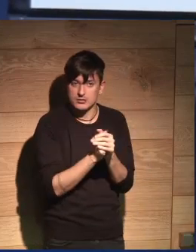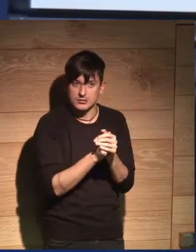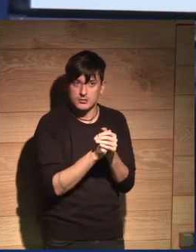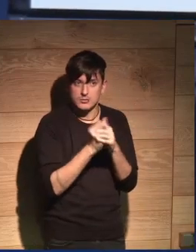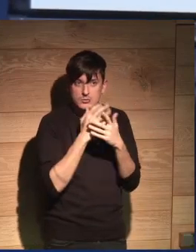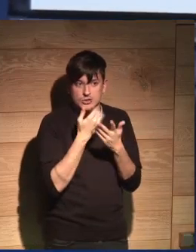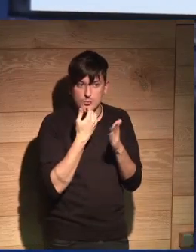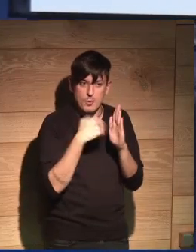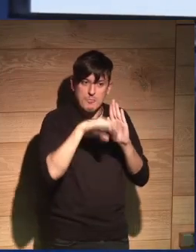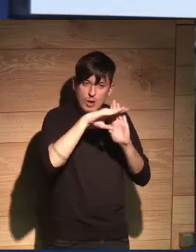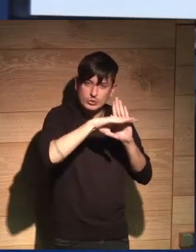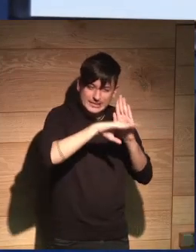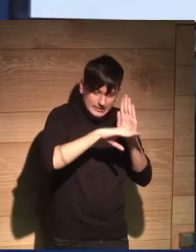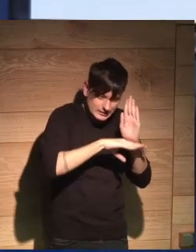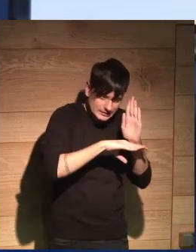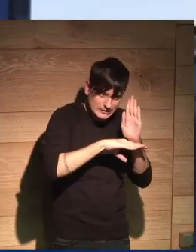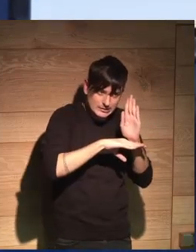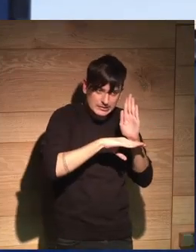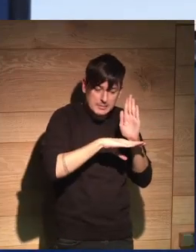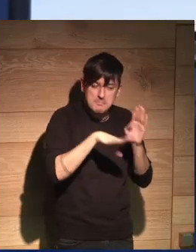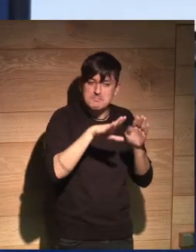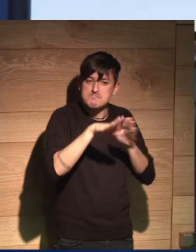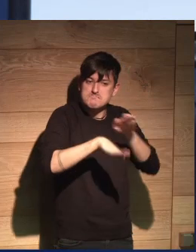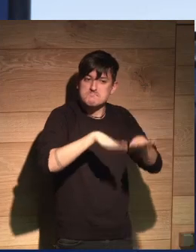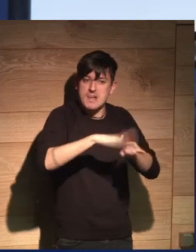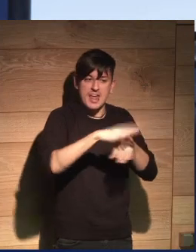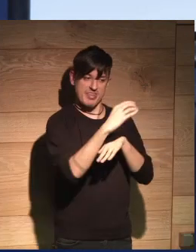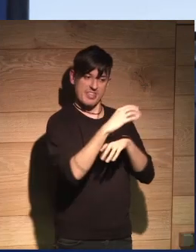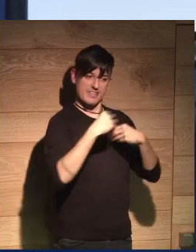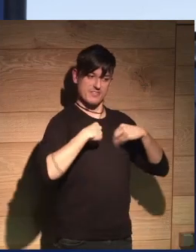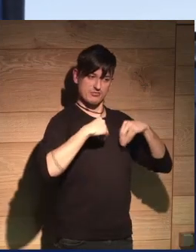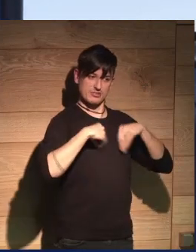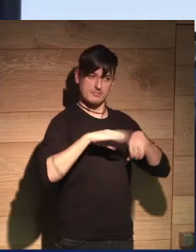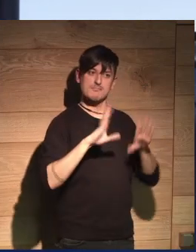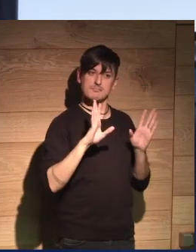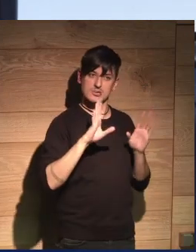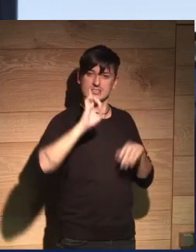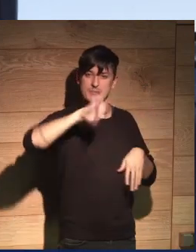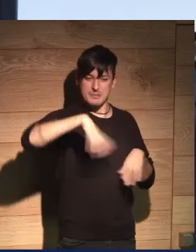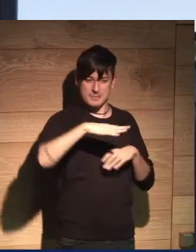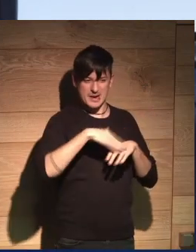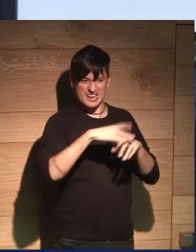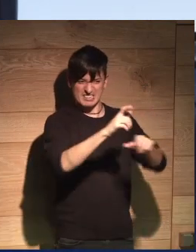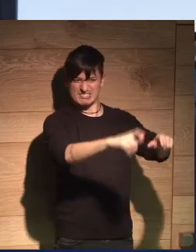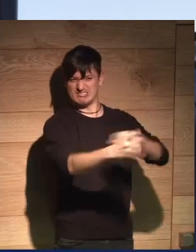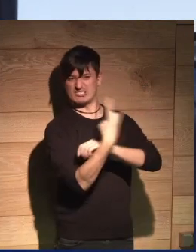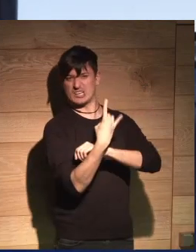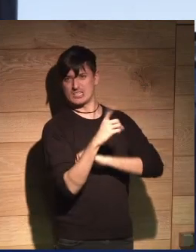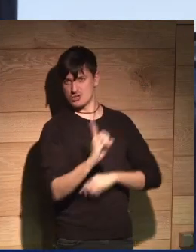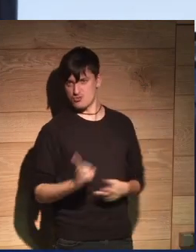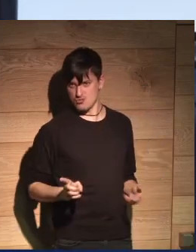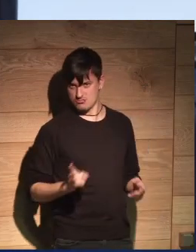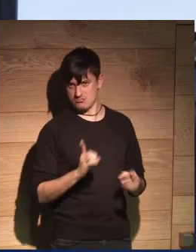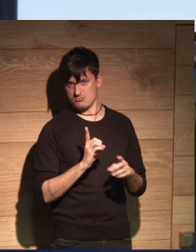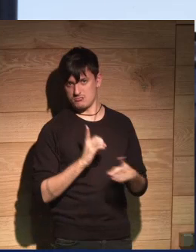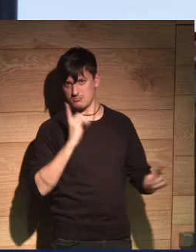proporcionando es pautas para disfrutar de la ciencia, pero sobre todo para que no nos engañen en muchísimas